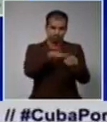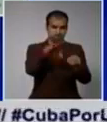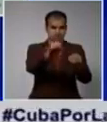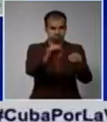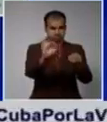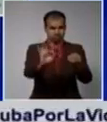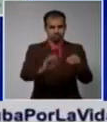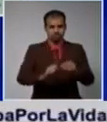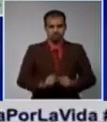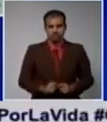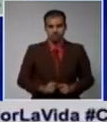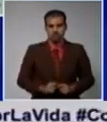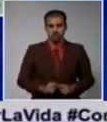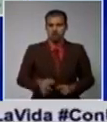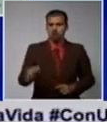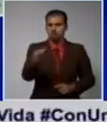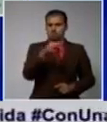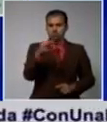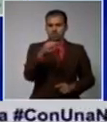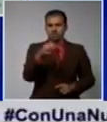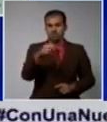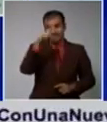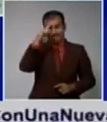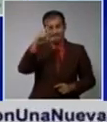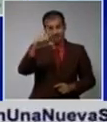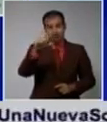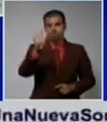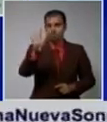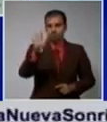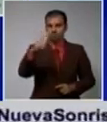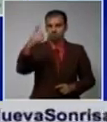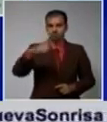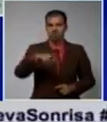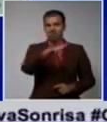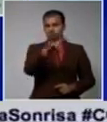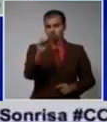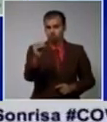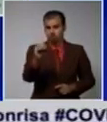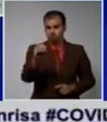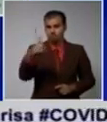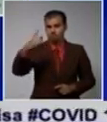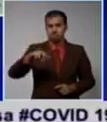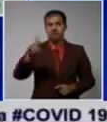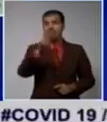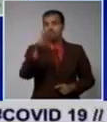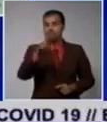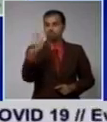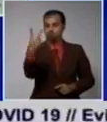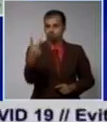4 en el municipio de Santa Clara, y de Ranchuelo y Remedio, 2 de cada uno.